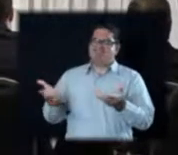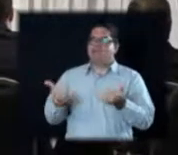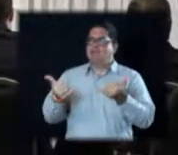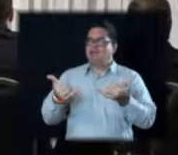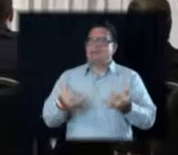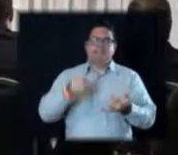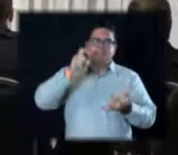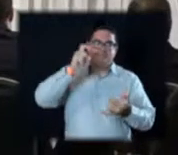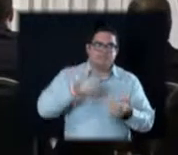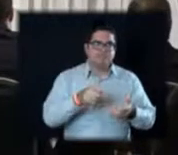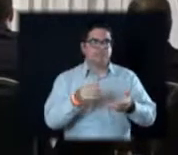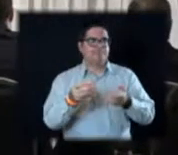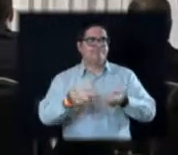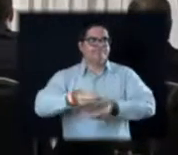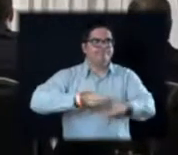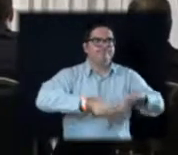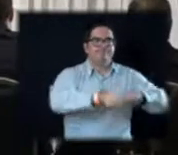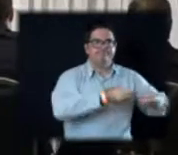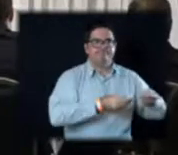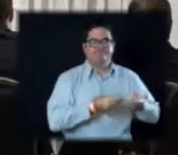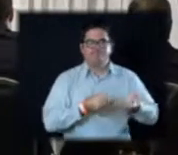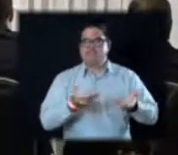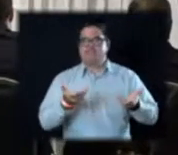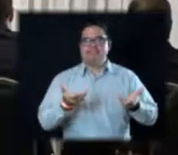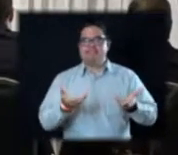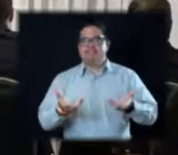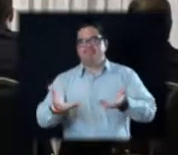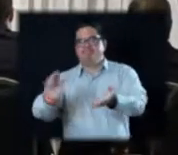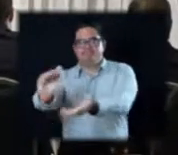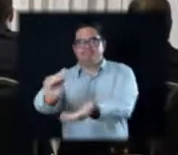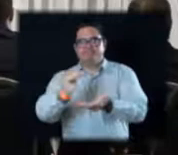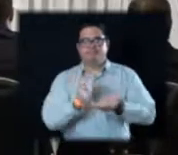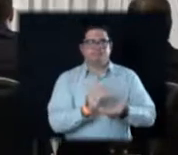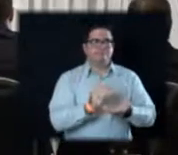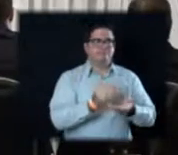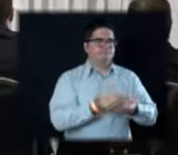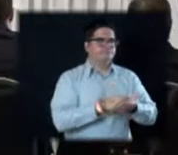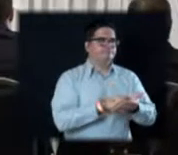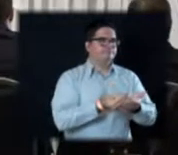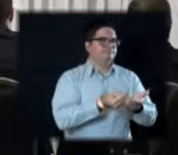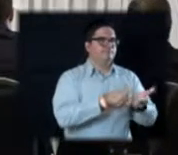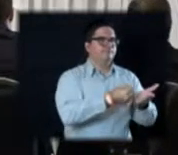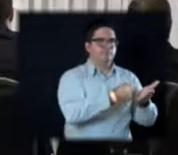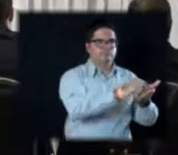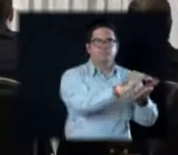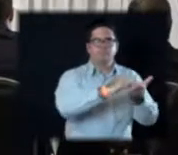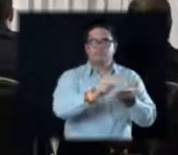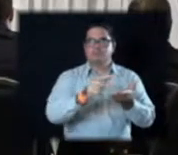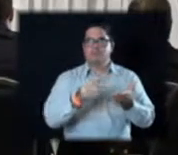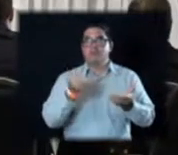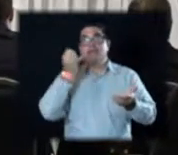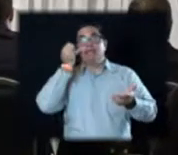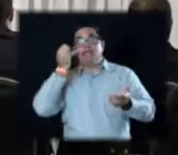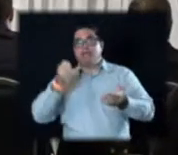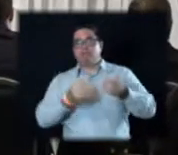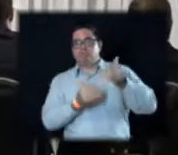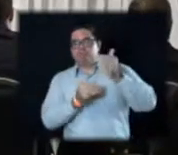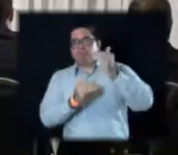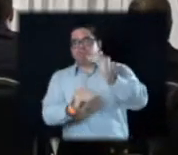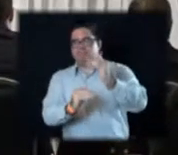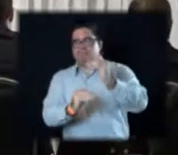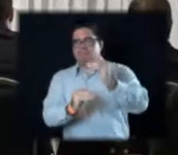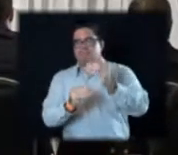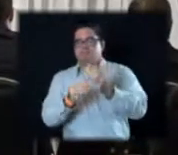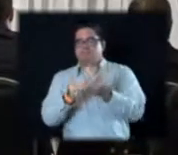LELA, dónde están localizados, a menos de que sean restricciones de terceras partes por contratos